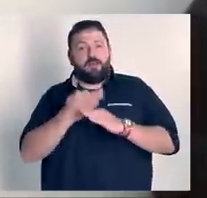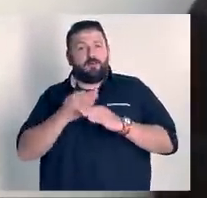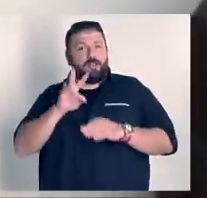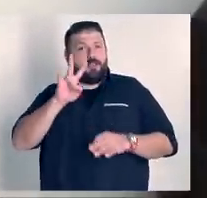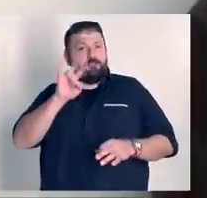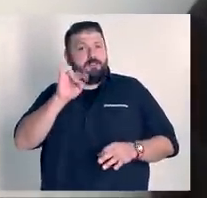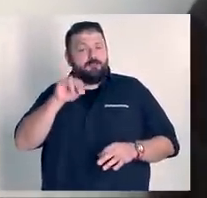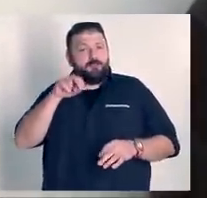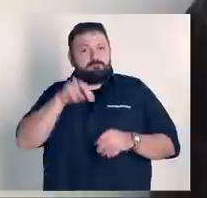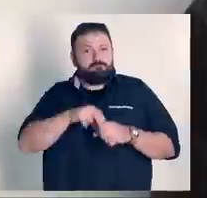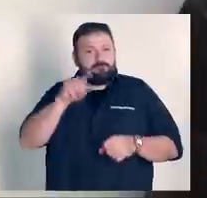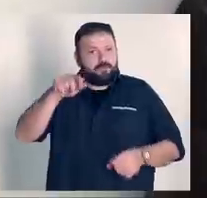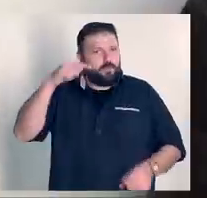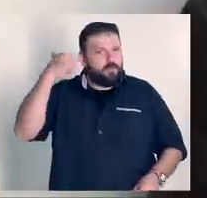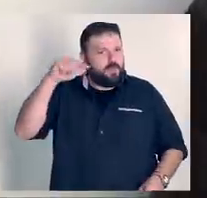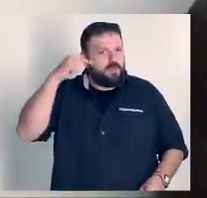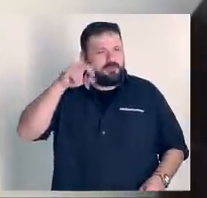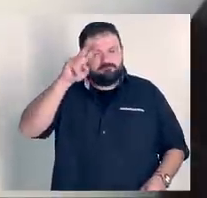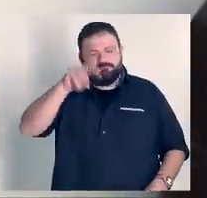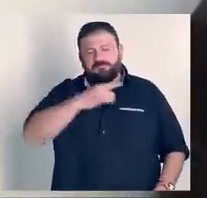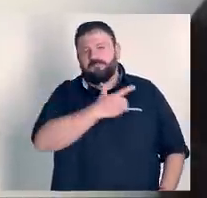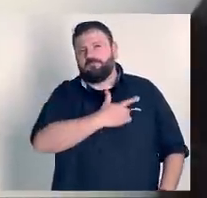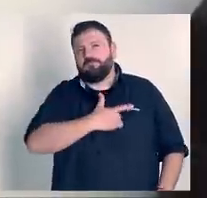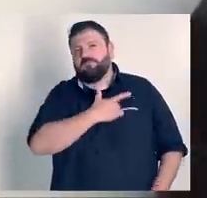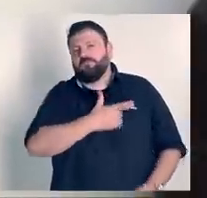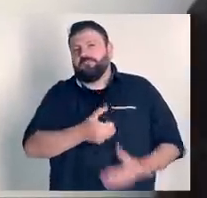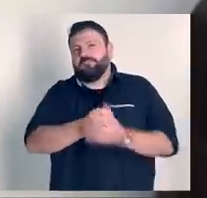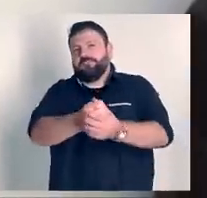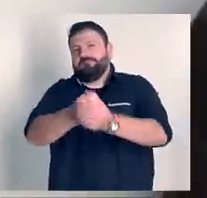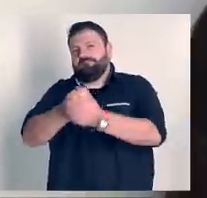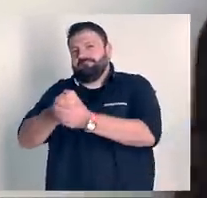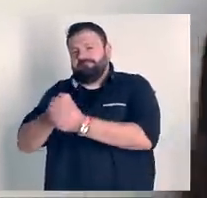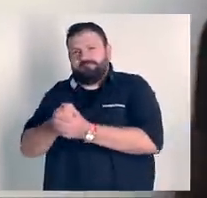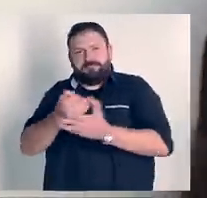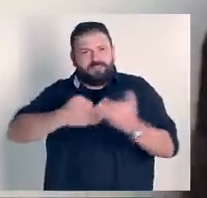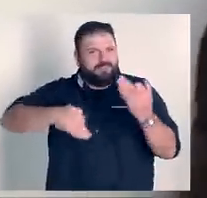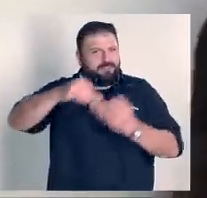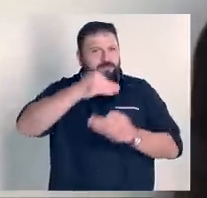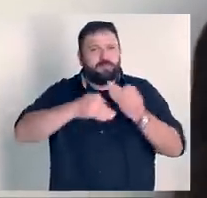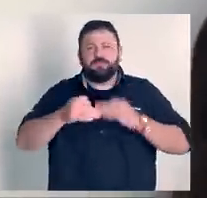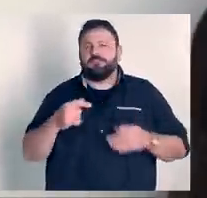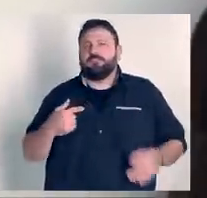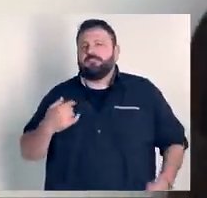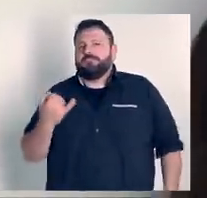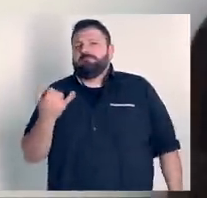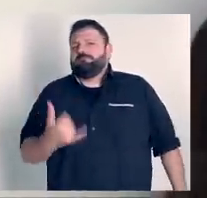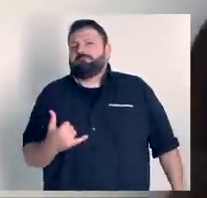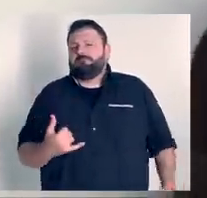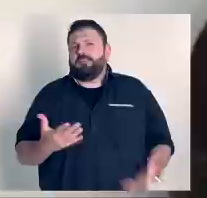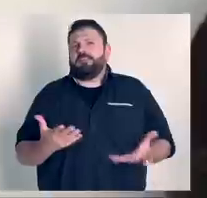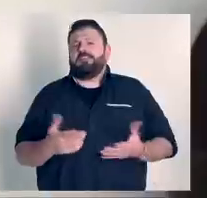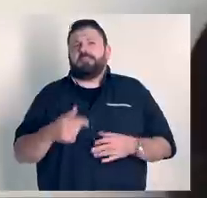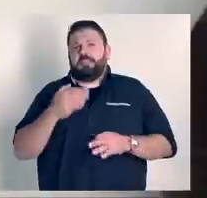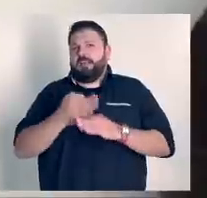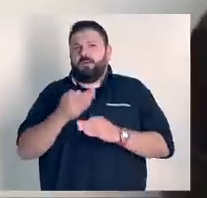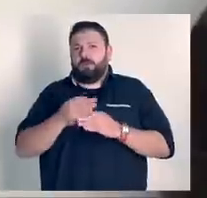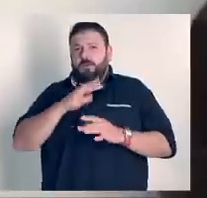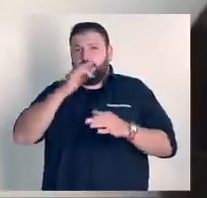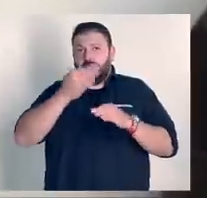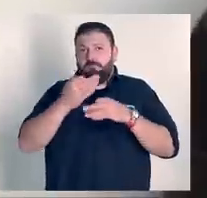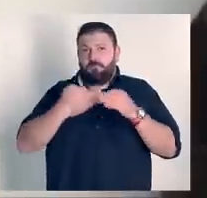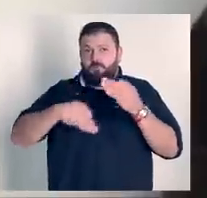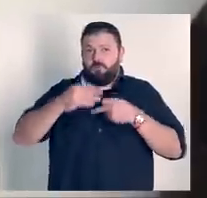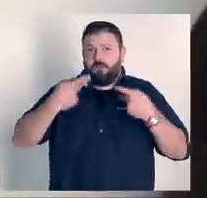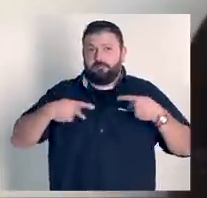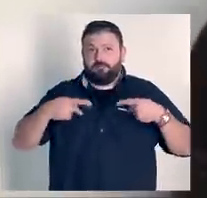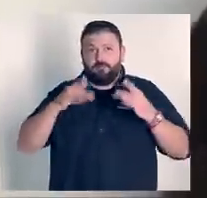desde Guadalajara, con muchísimo gusto de saludarlos. Y simplemente a todos los que están conectando,